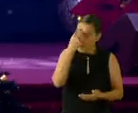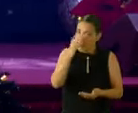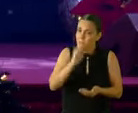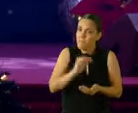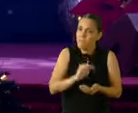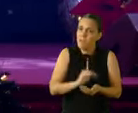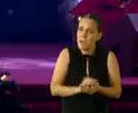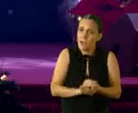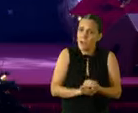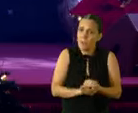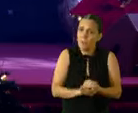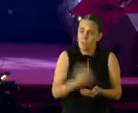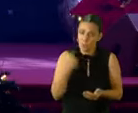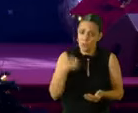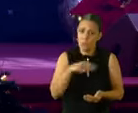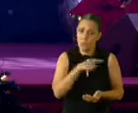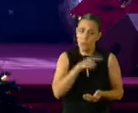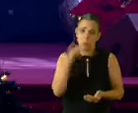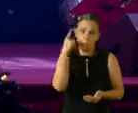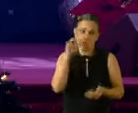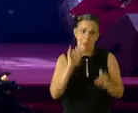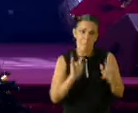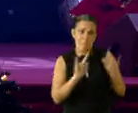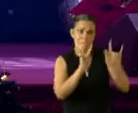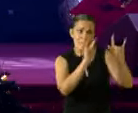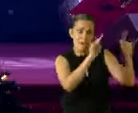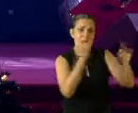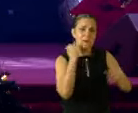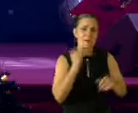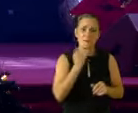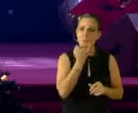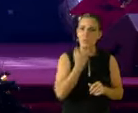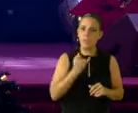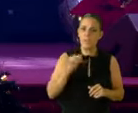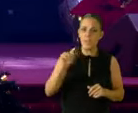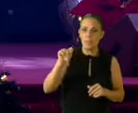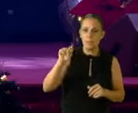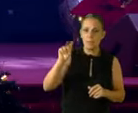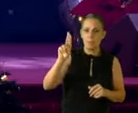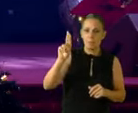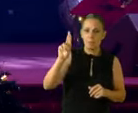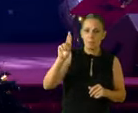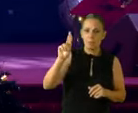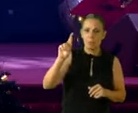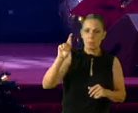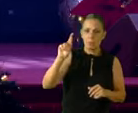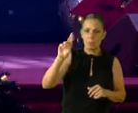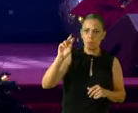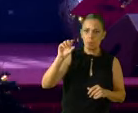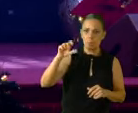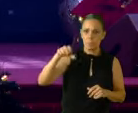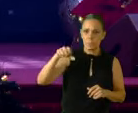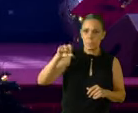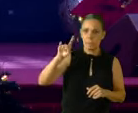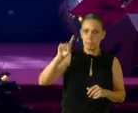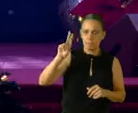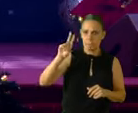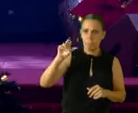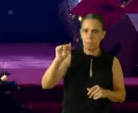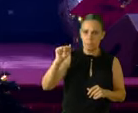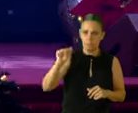para viajar hacia Israel y Turquía. Y dentro de estas personas, ellos iban para su viaje